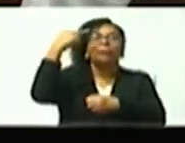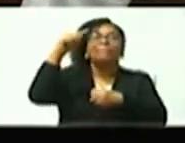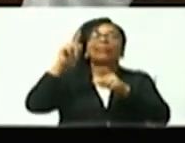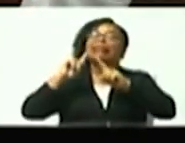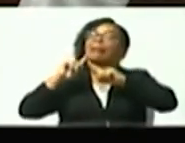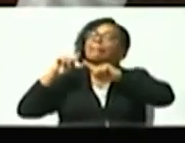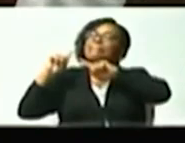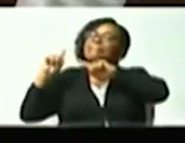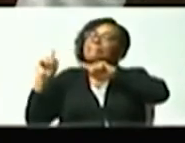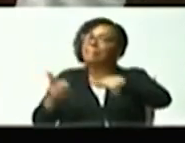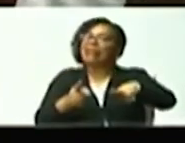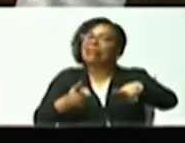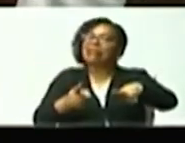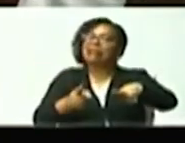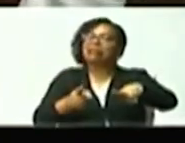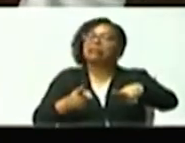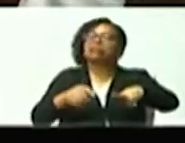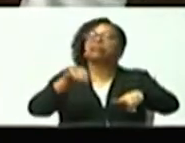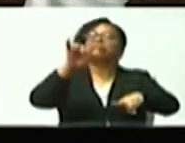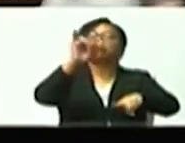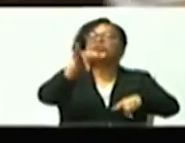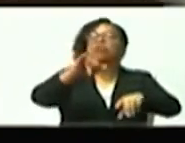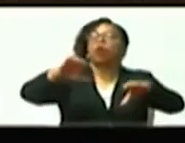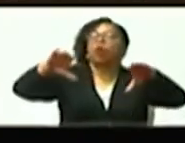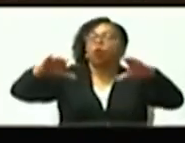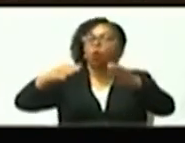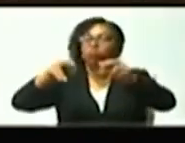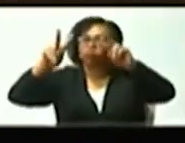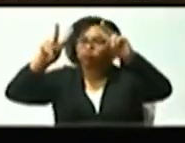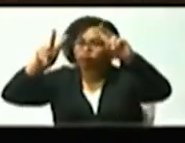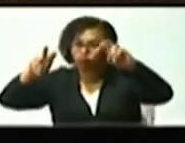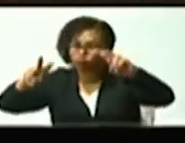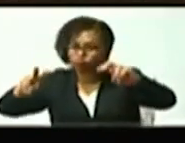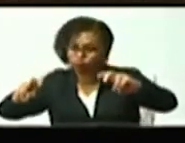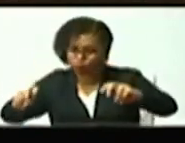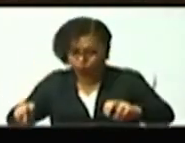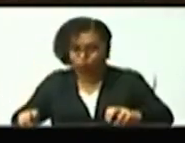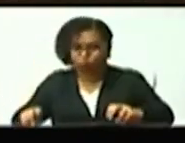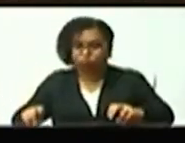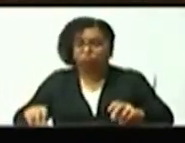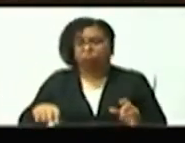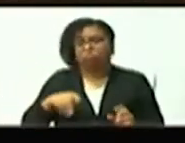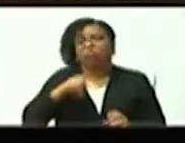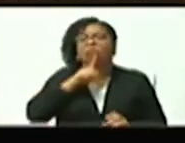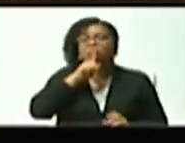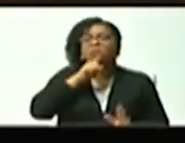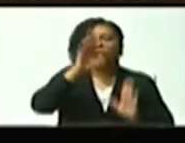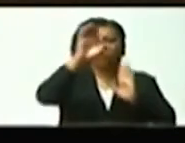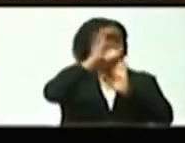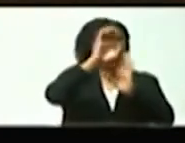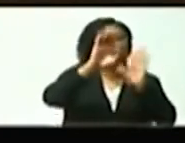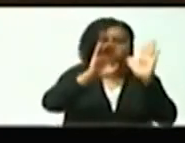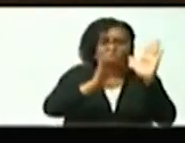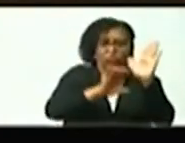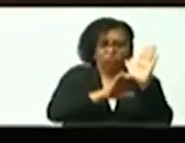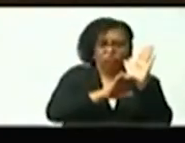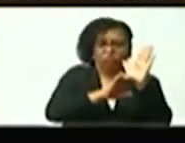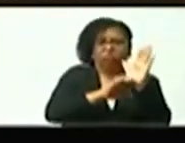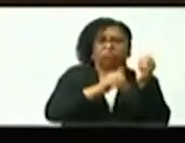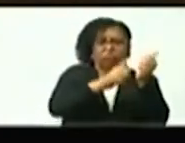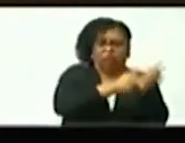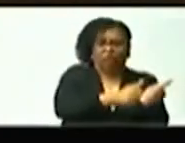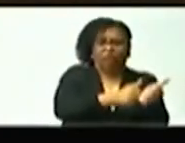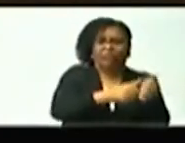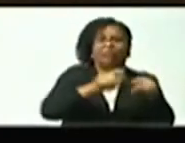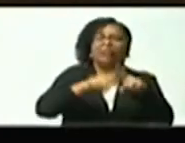comisión. Dirán algunos, bueno, lo tiene constitucionalmente, pero nosotros vamos a dárselo también. Porque eso yo